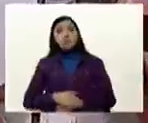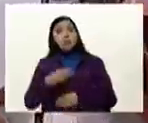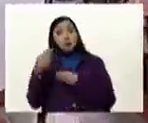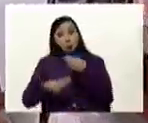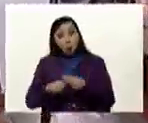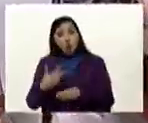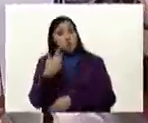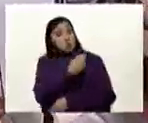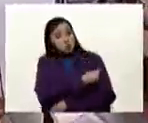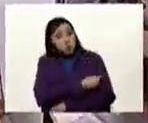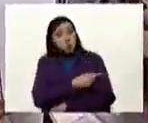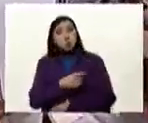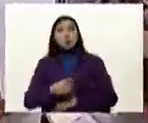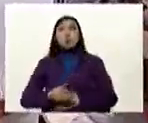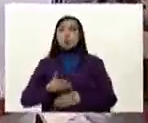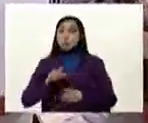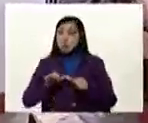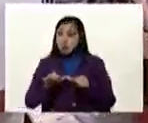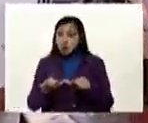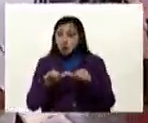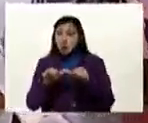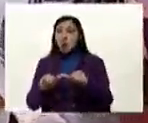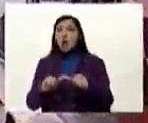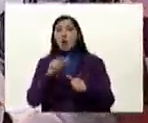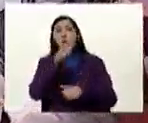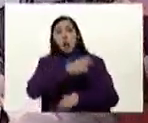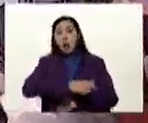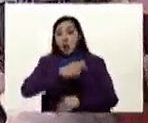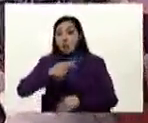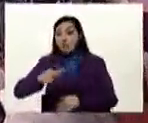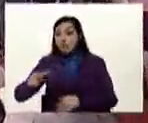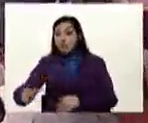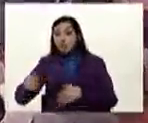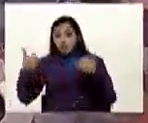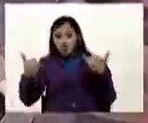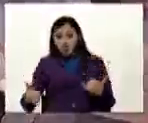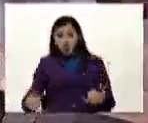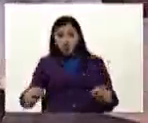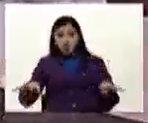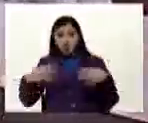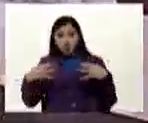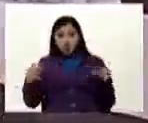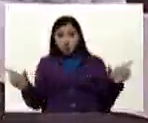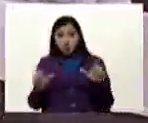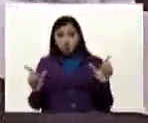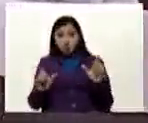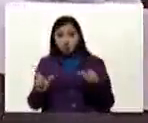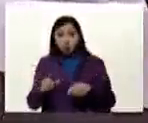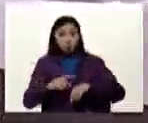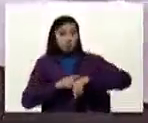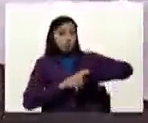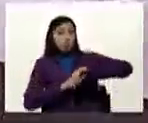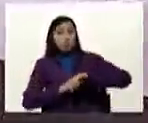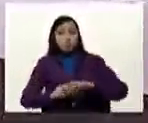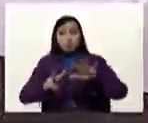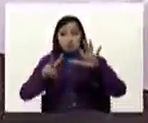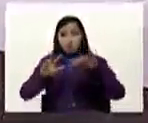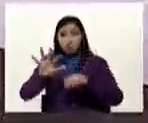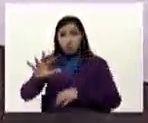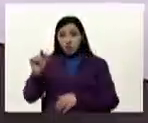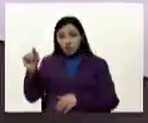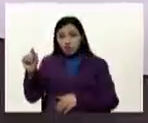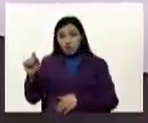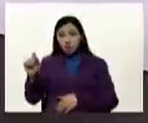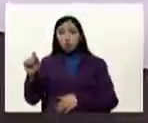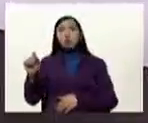vacunación. Aquellos que se están sintonizando a esta hora, Son las 7:10 de